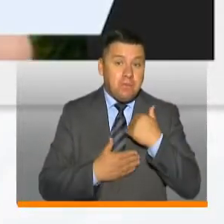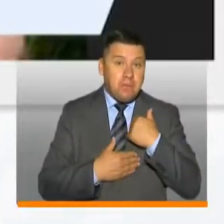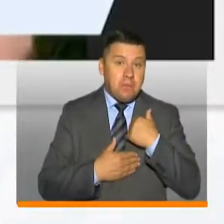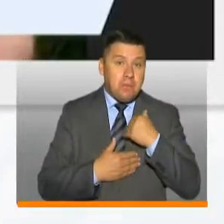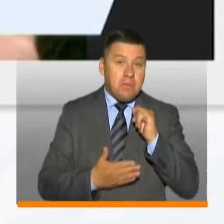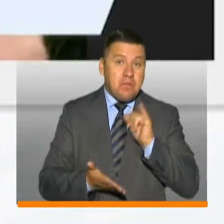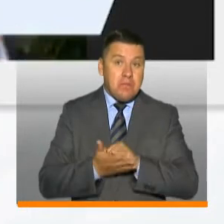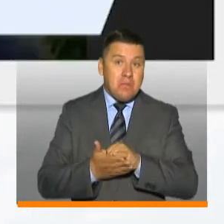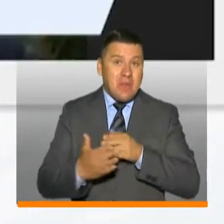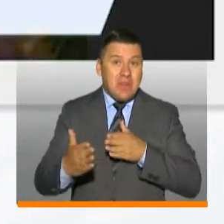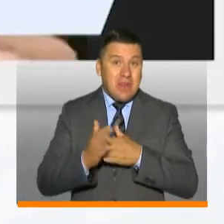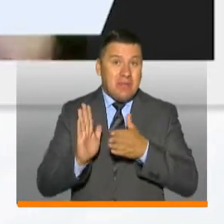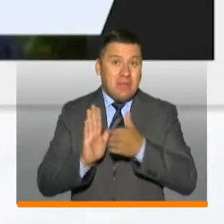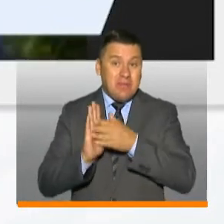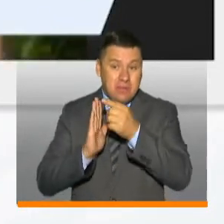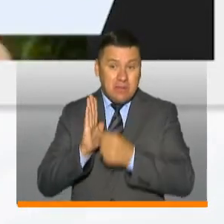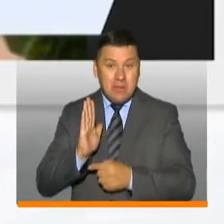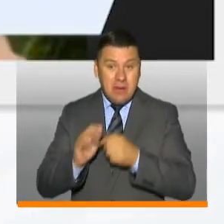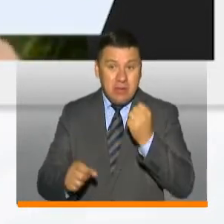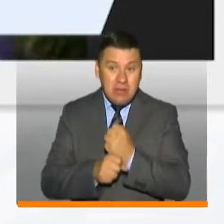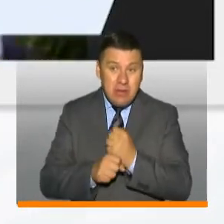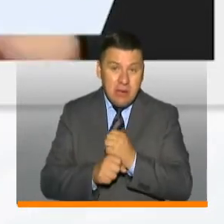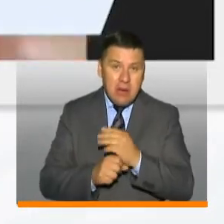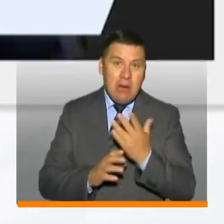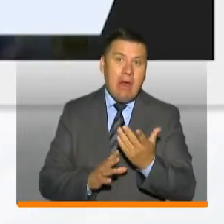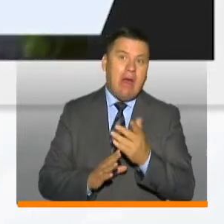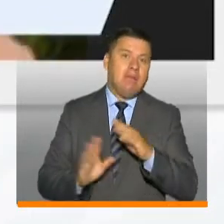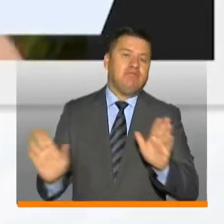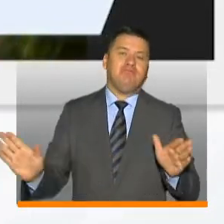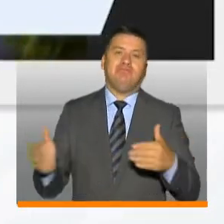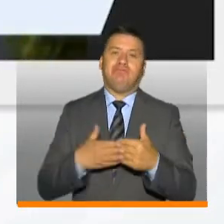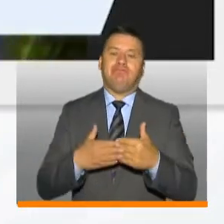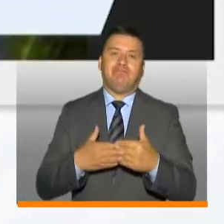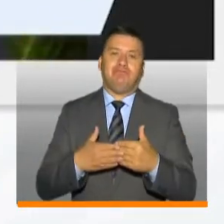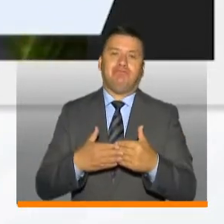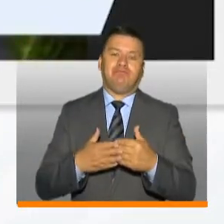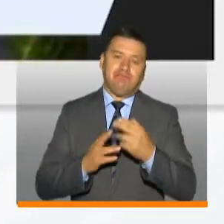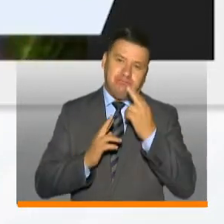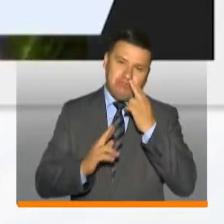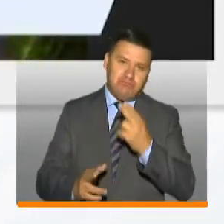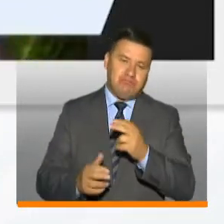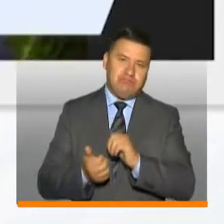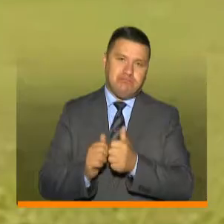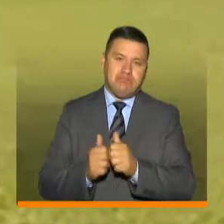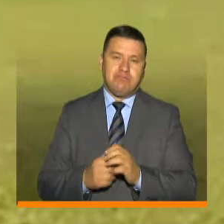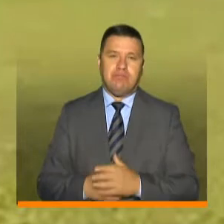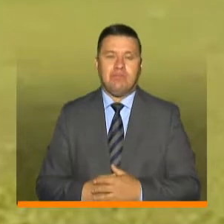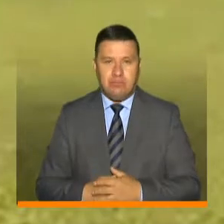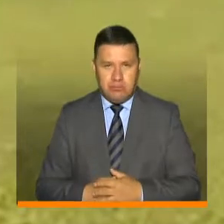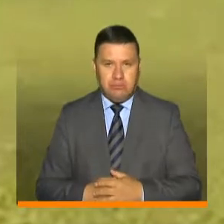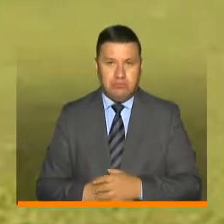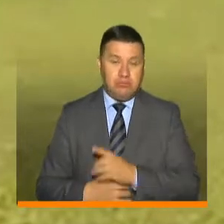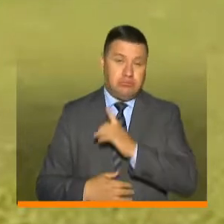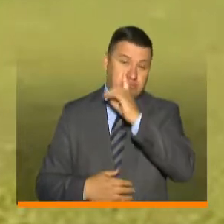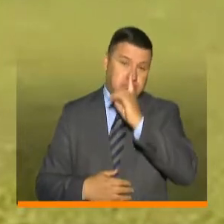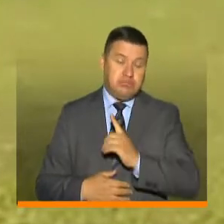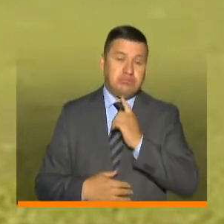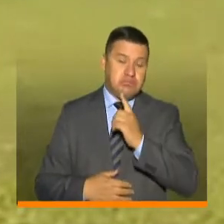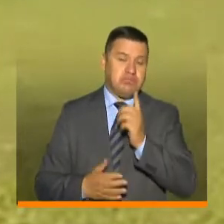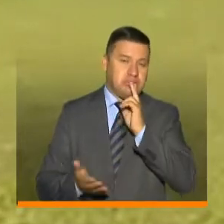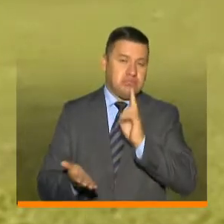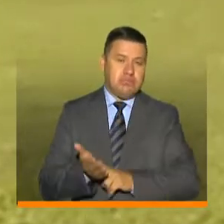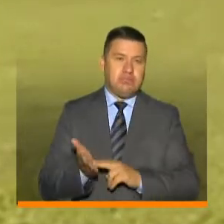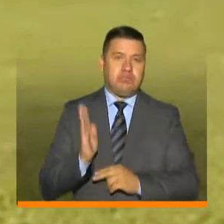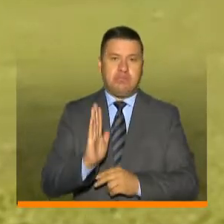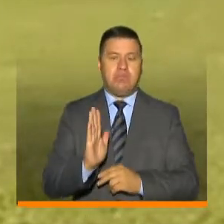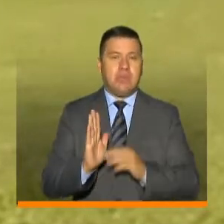mismo pliego, por acreencias laborales, lleva a la pérdida del reconocimiento deportivo. La decisión también fue